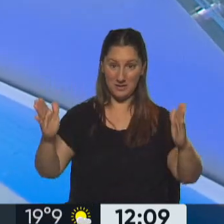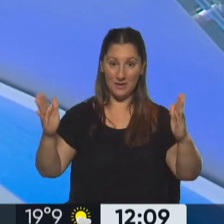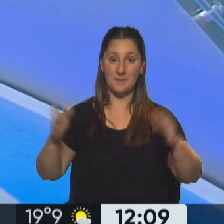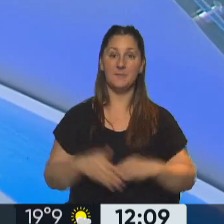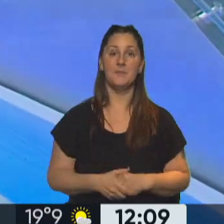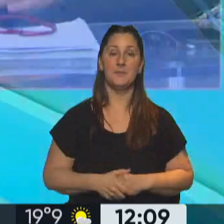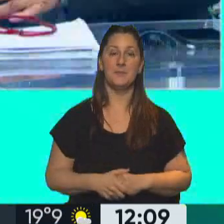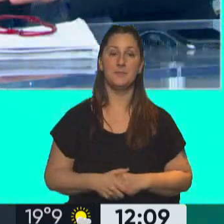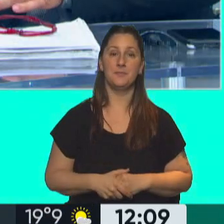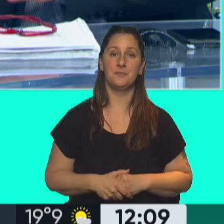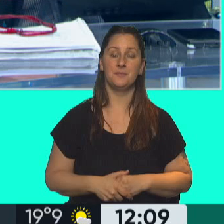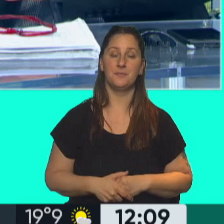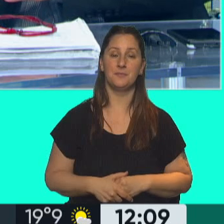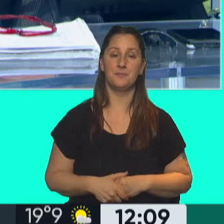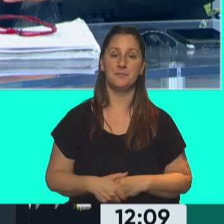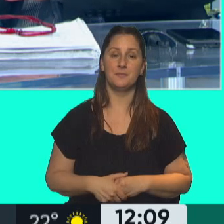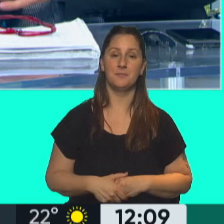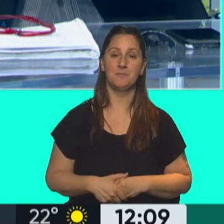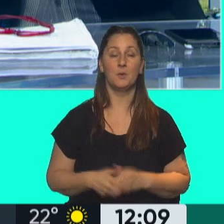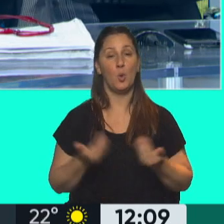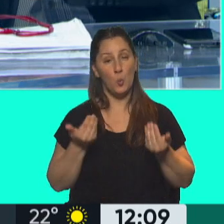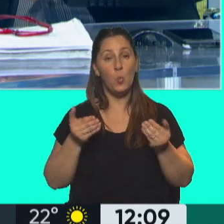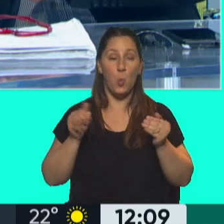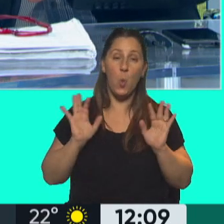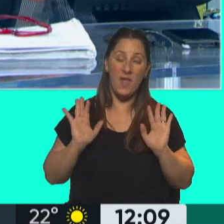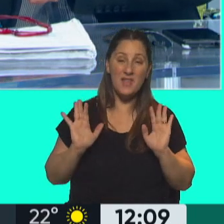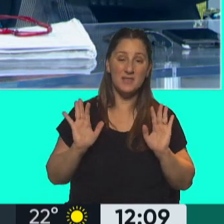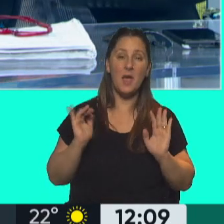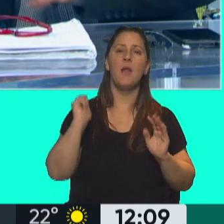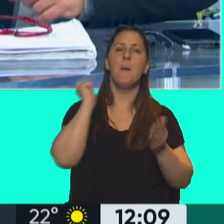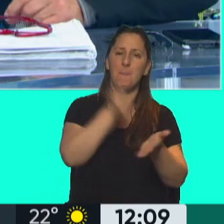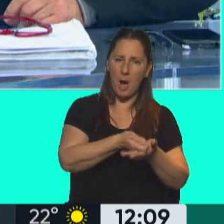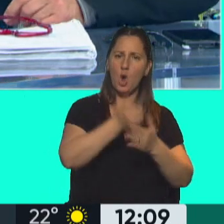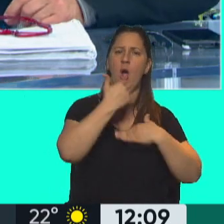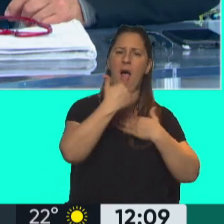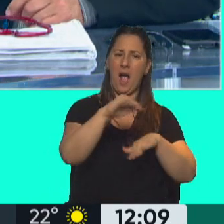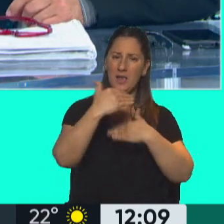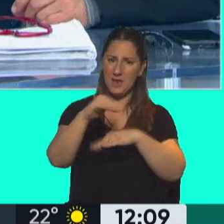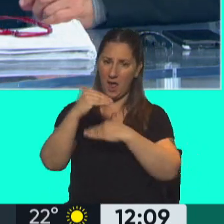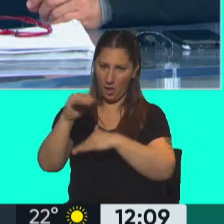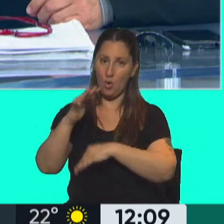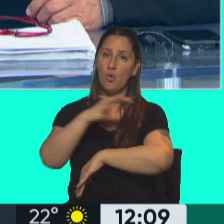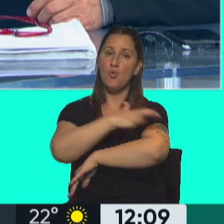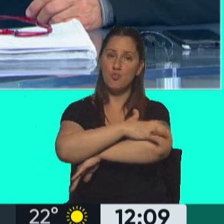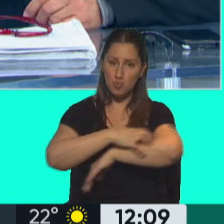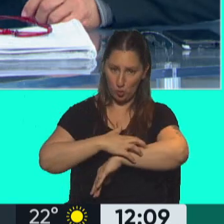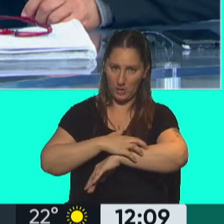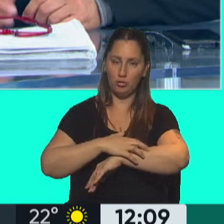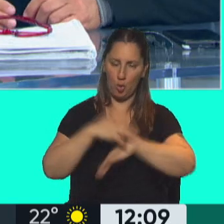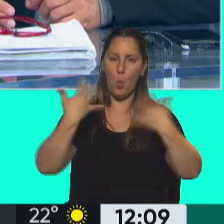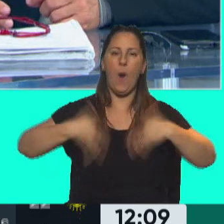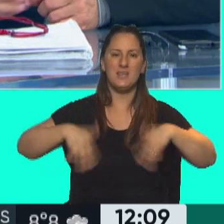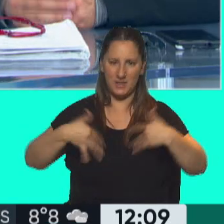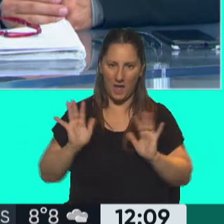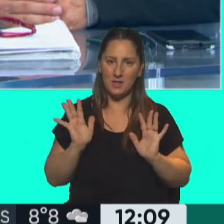transitando ya sobre el final, sí, es muy probable que, a pesar de que hubo también pago de aguinaldos, estemos en un nivel de pobreza bastante alto por el tema